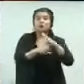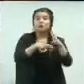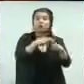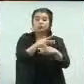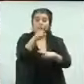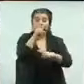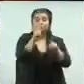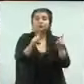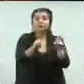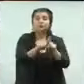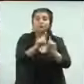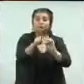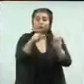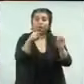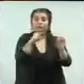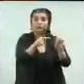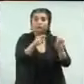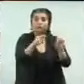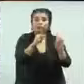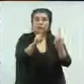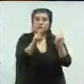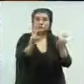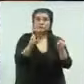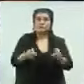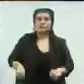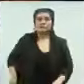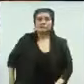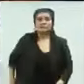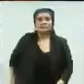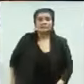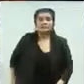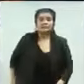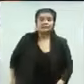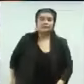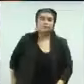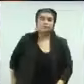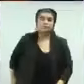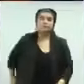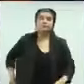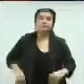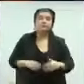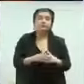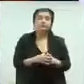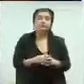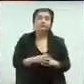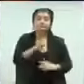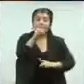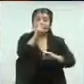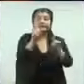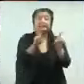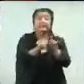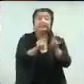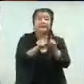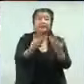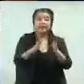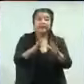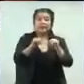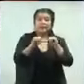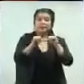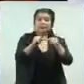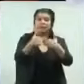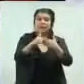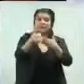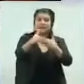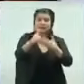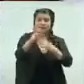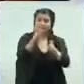es el punto crítico, en inglés es security, porque es security de seguridad, justamente de este tipo de temas, y unos elementos